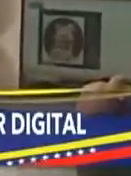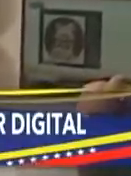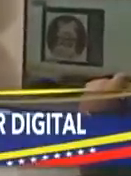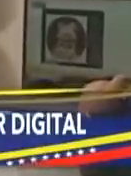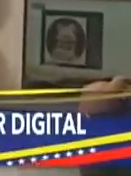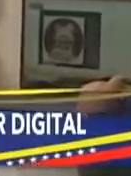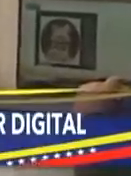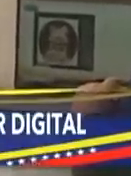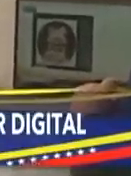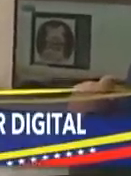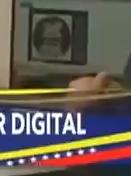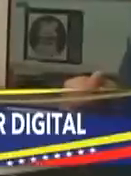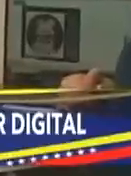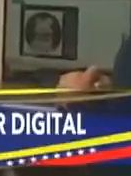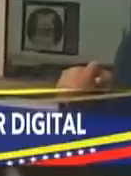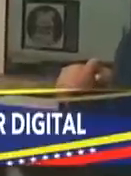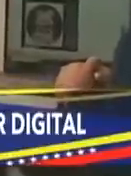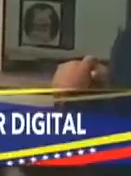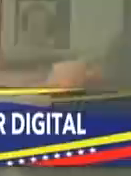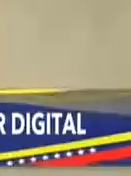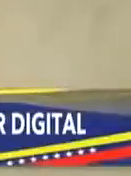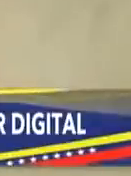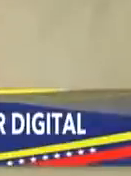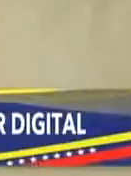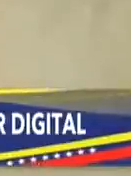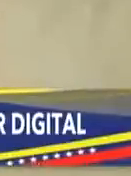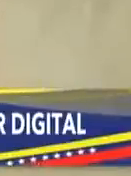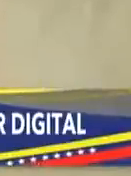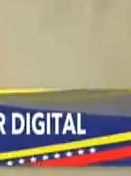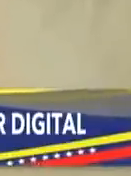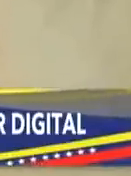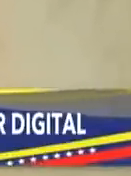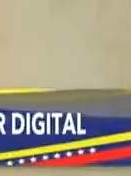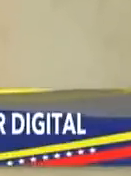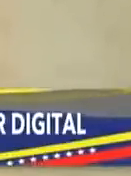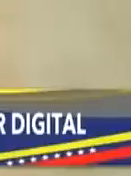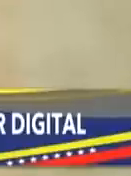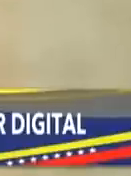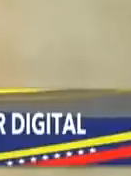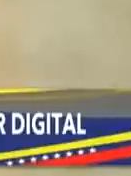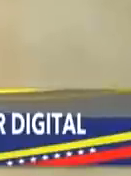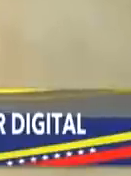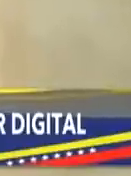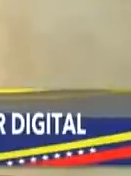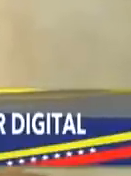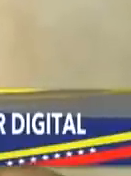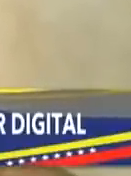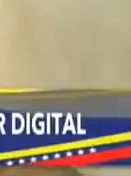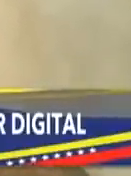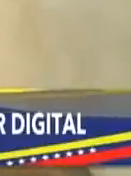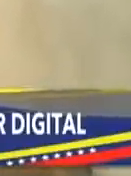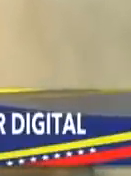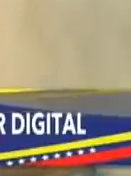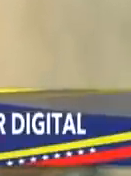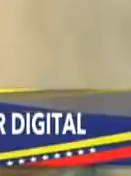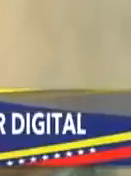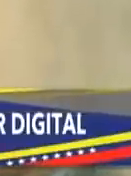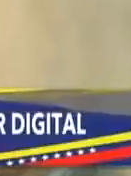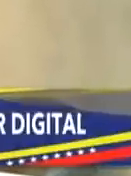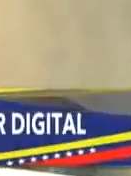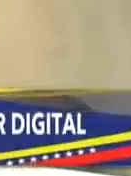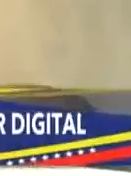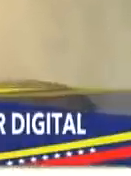un espacio para aprender y para poder impulsar el negocio del emprendedor con las herramientas bancarias que nosotros vamos a